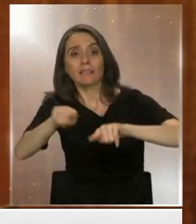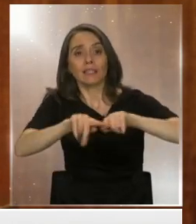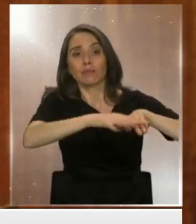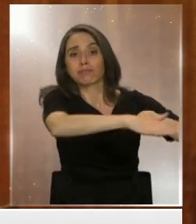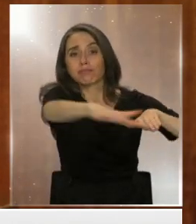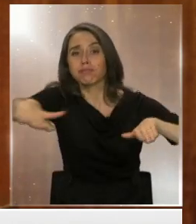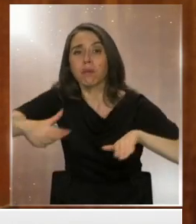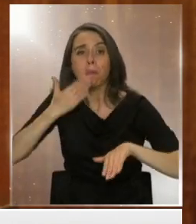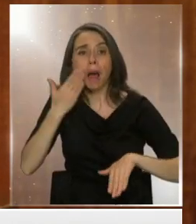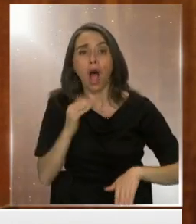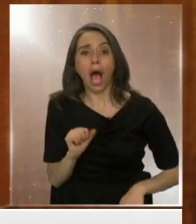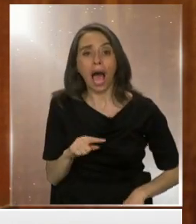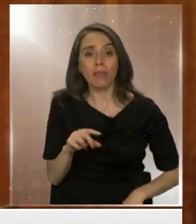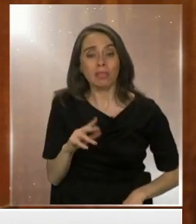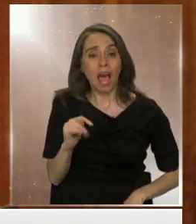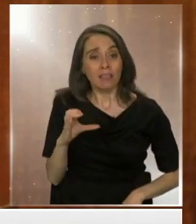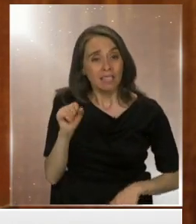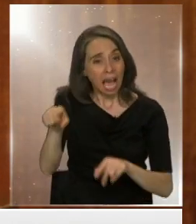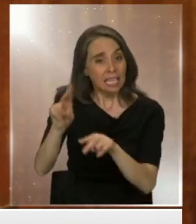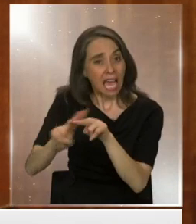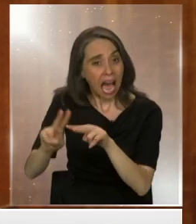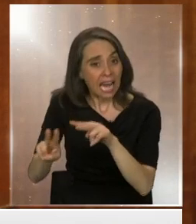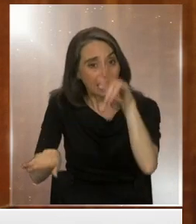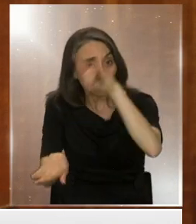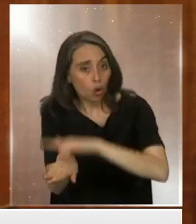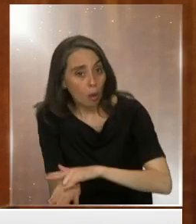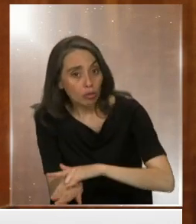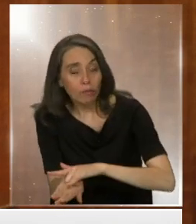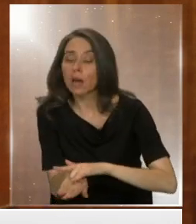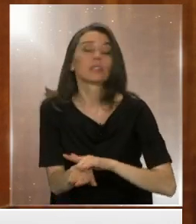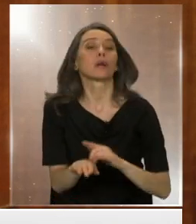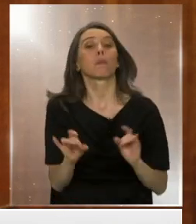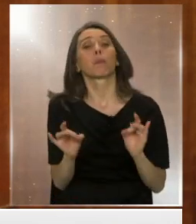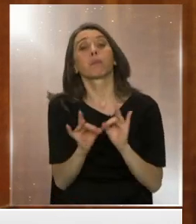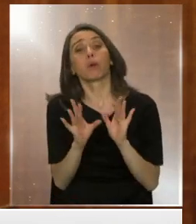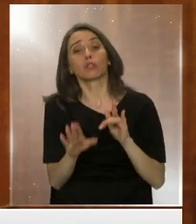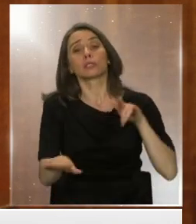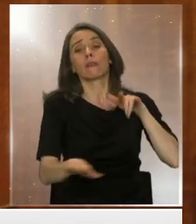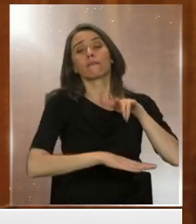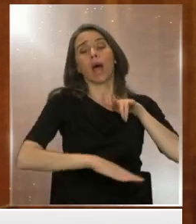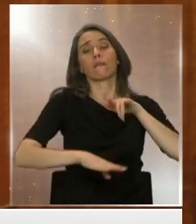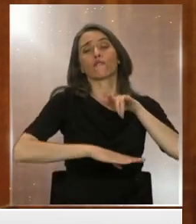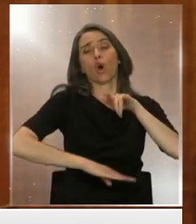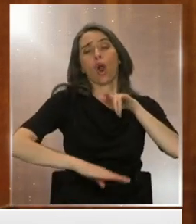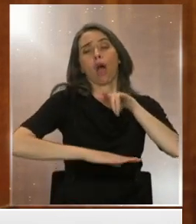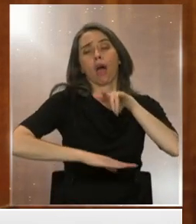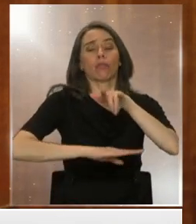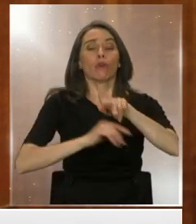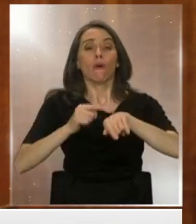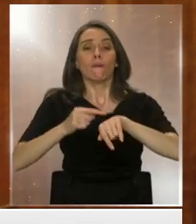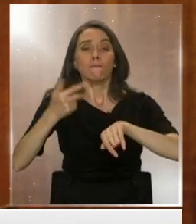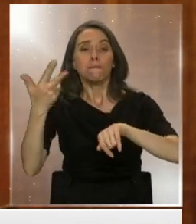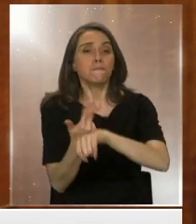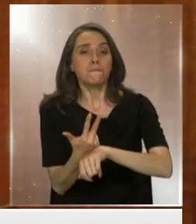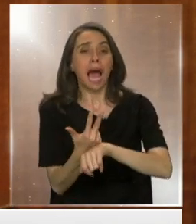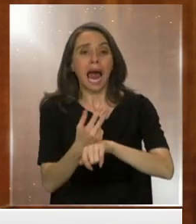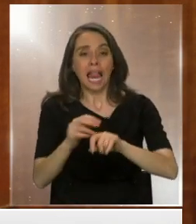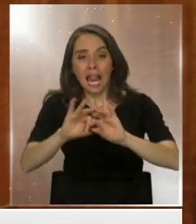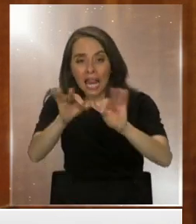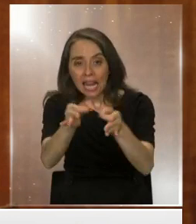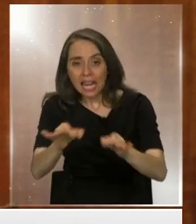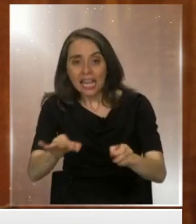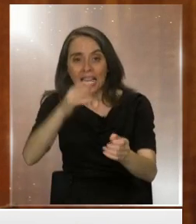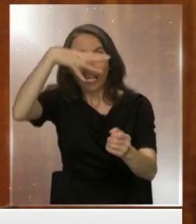mire si es que una falla eléctrica y eso lo va a ver lo veo en situó